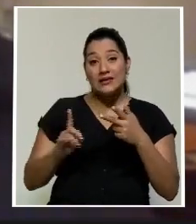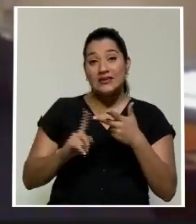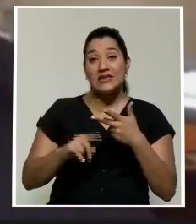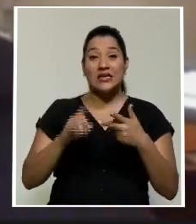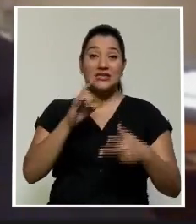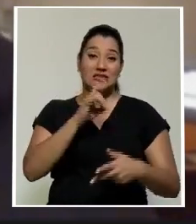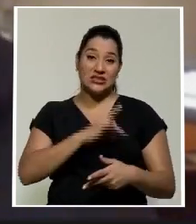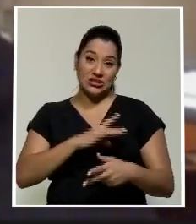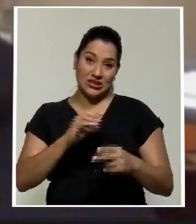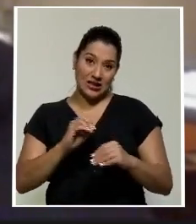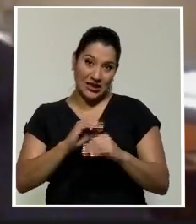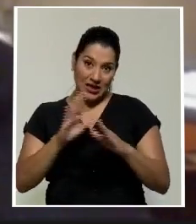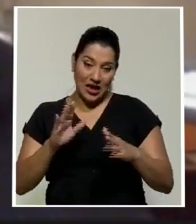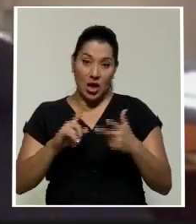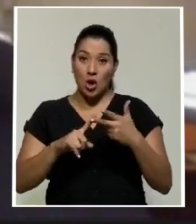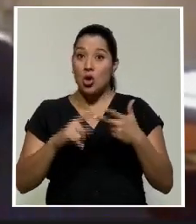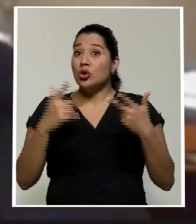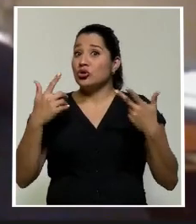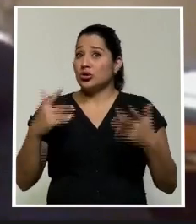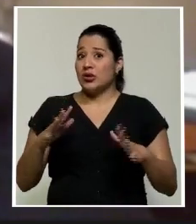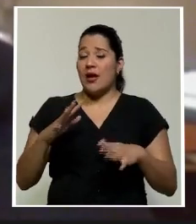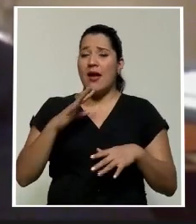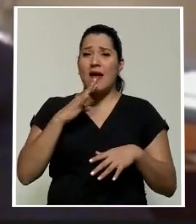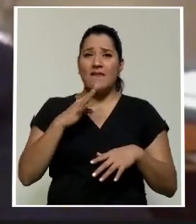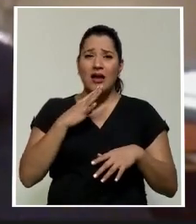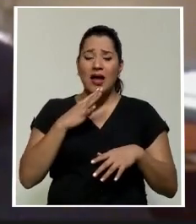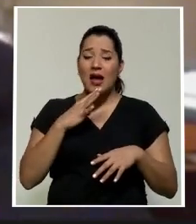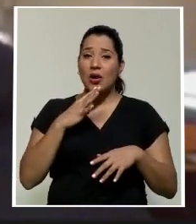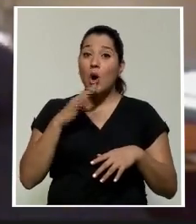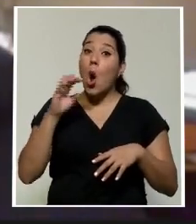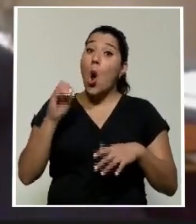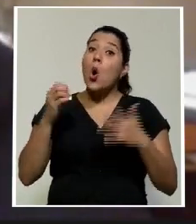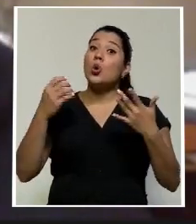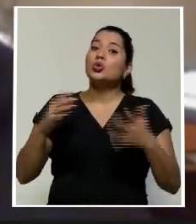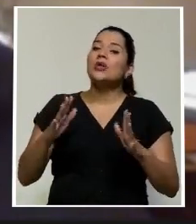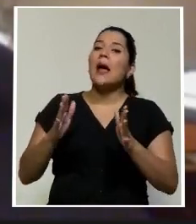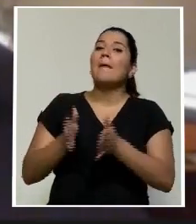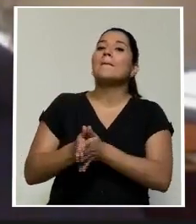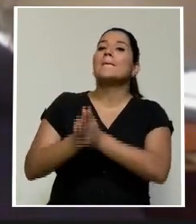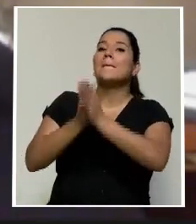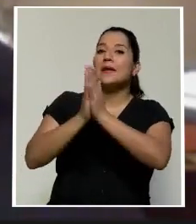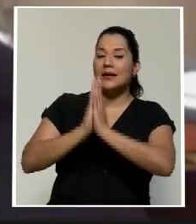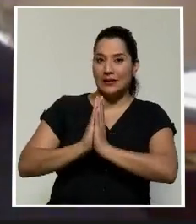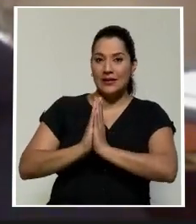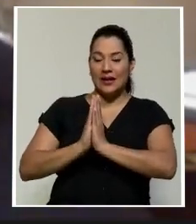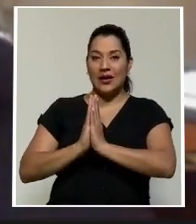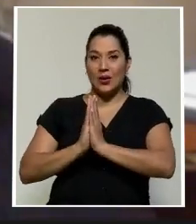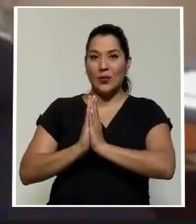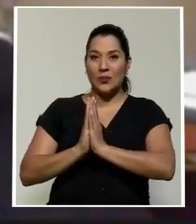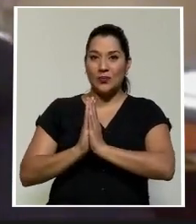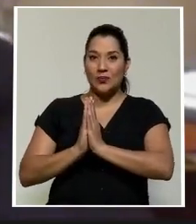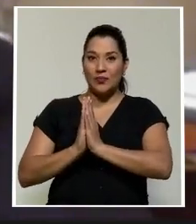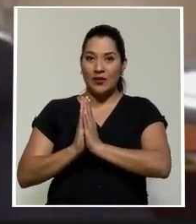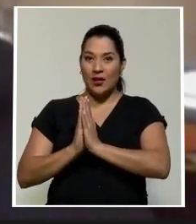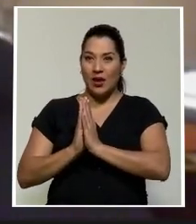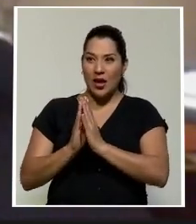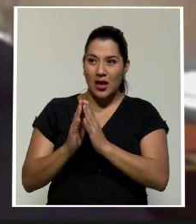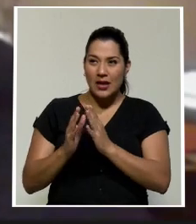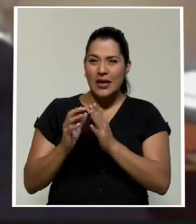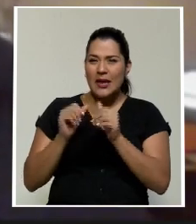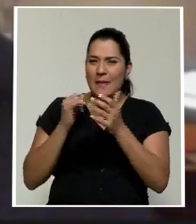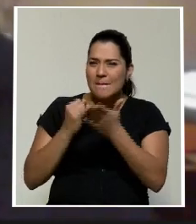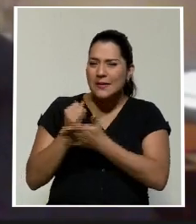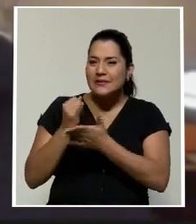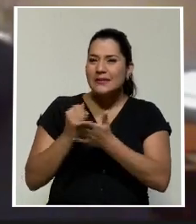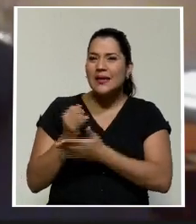por supuesto. Ya se ha hablado o han pedido los opositores en los congresos en nuevas